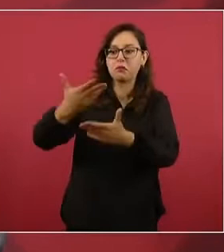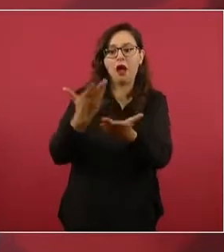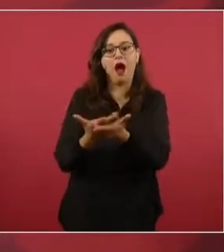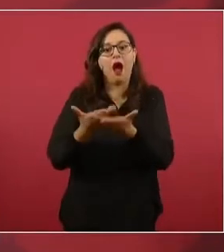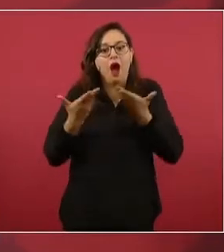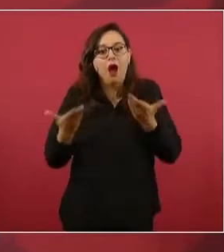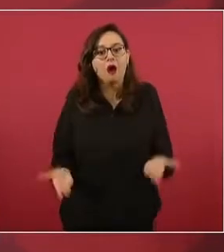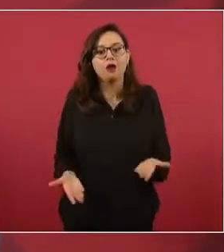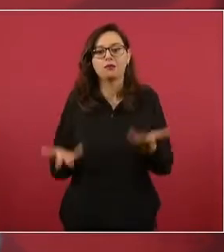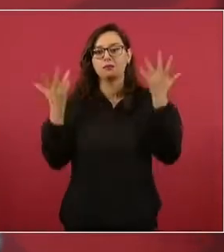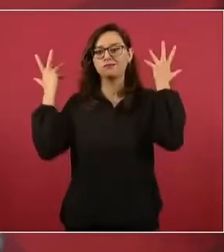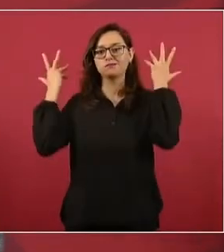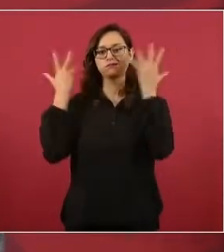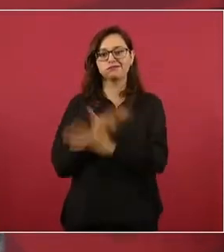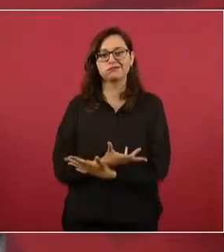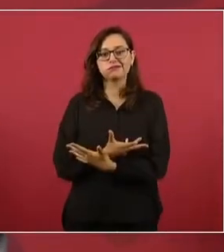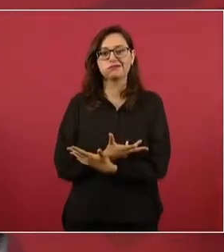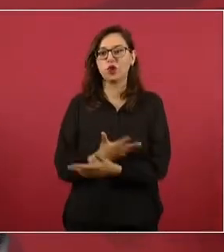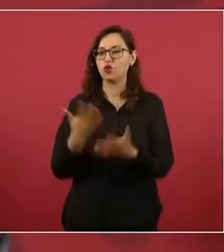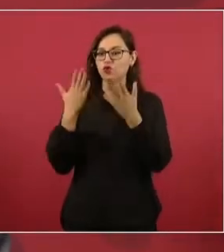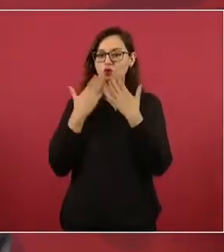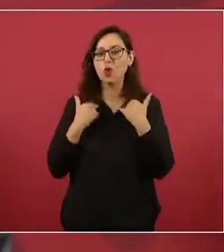hay